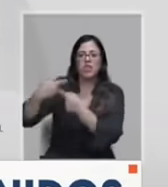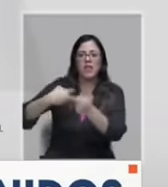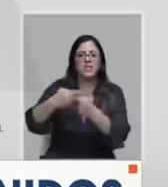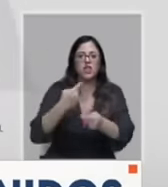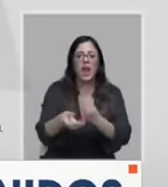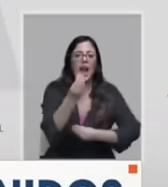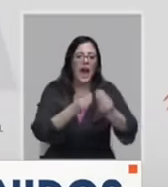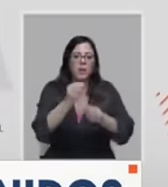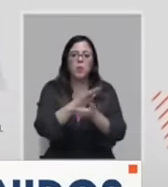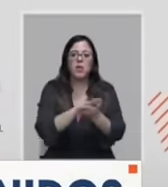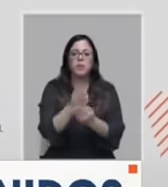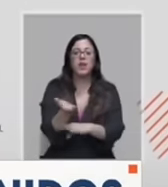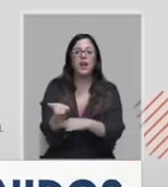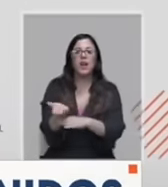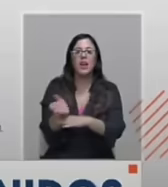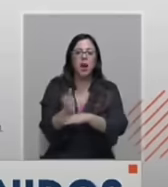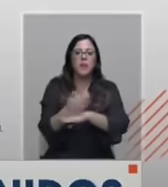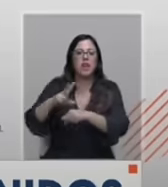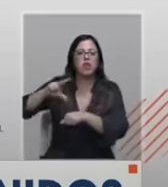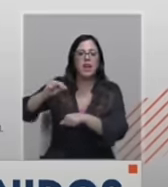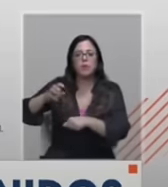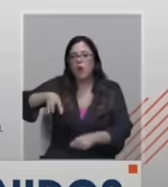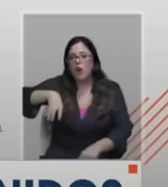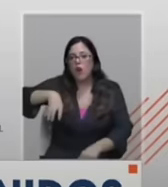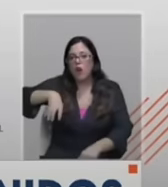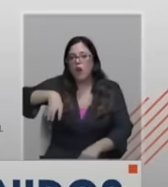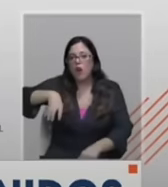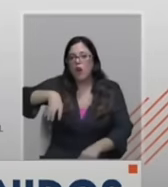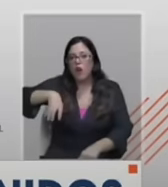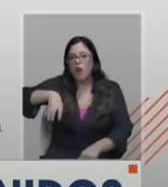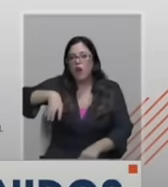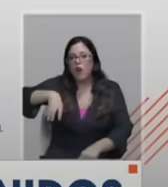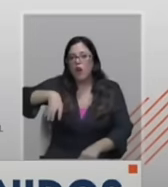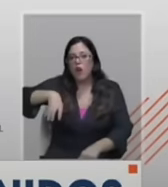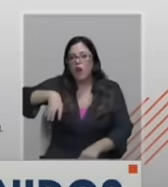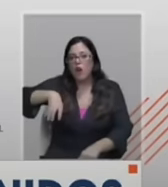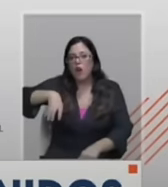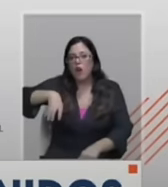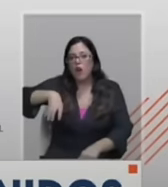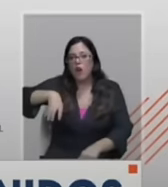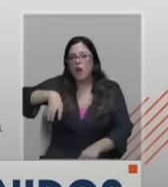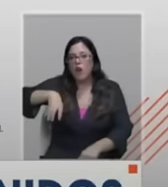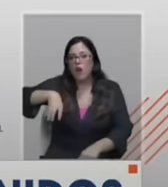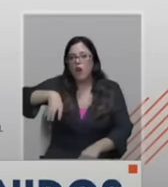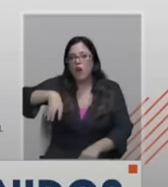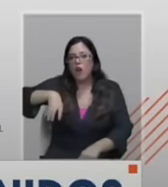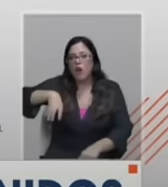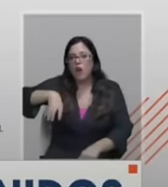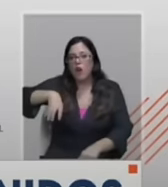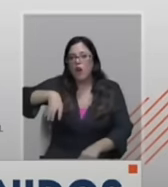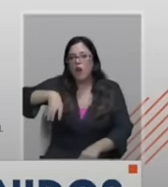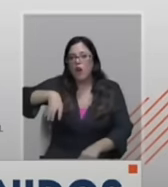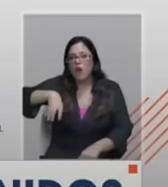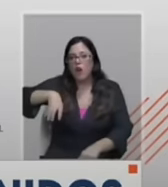Alimentos como salmones y frutas y el segundo de nuestras pymes pero el salmón la pregunta no porque Estados Unidos por